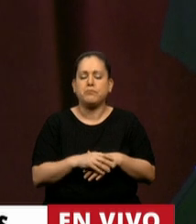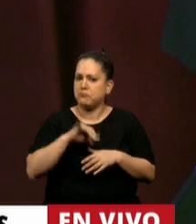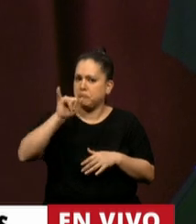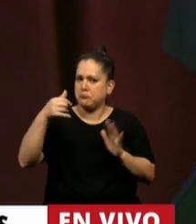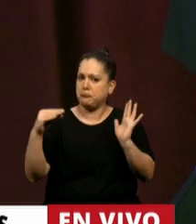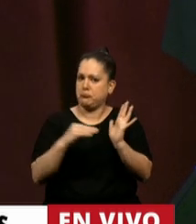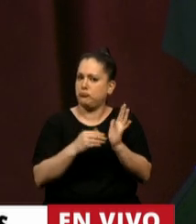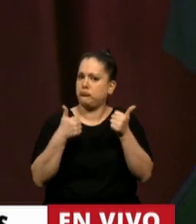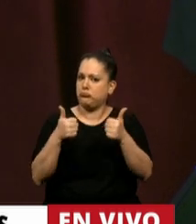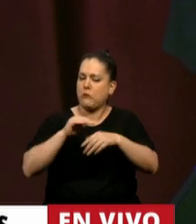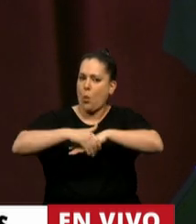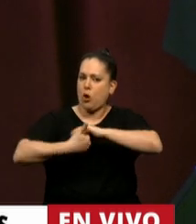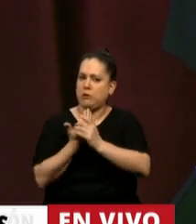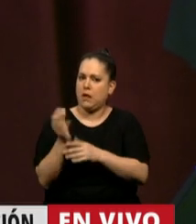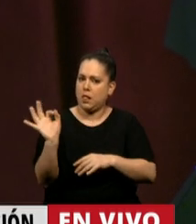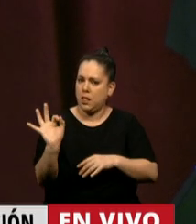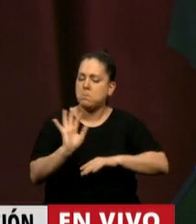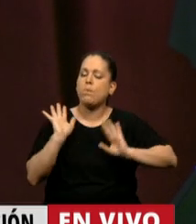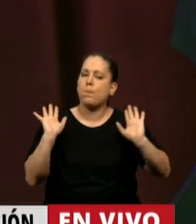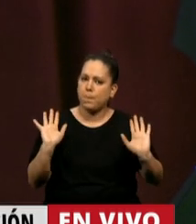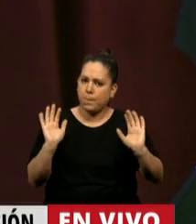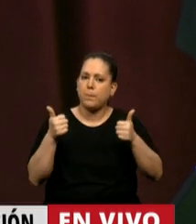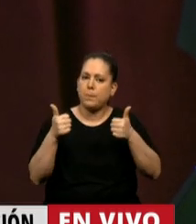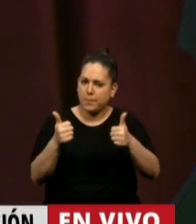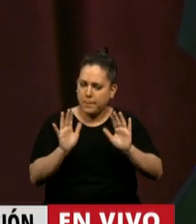asentada la absten en el artículo 12